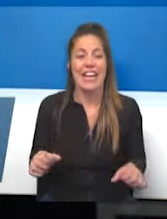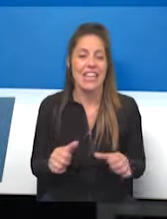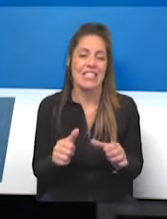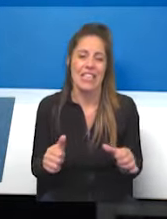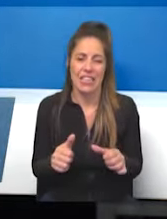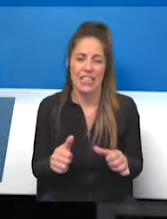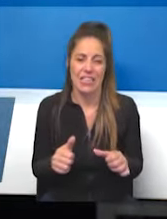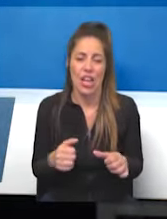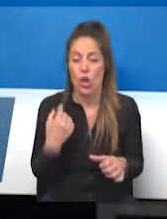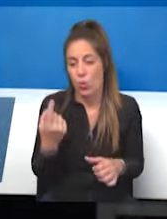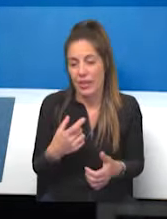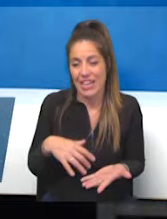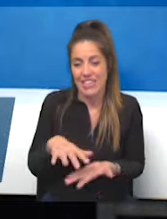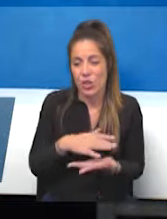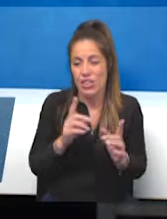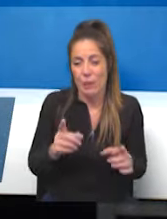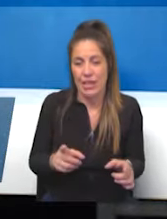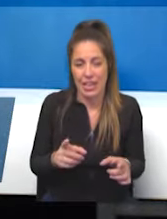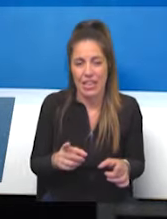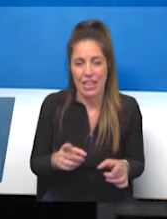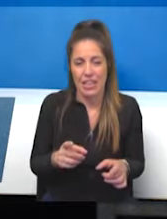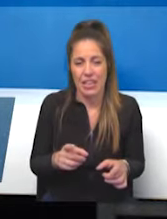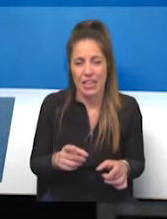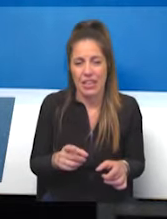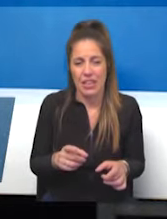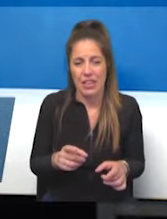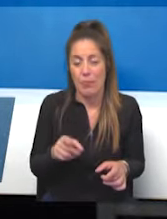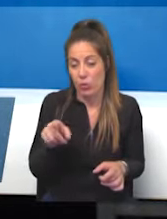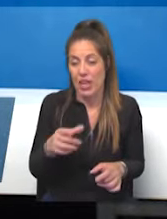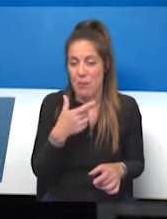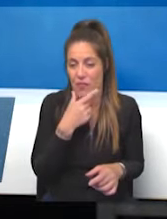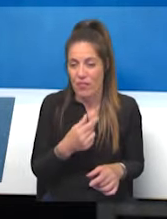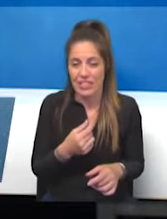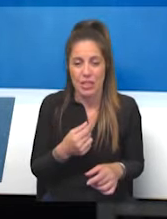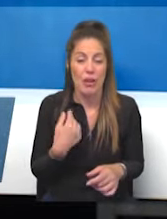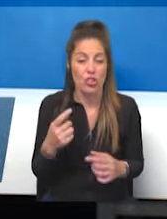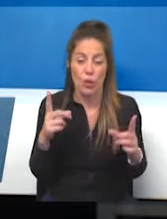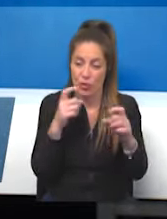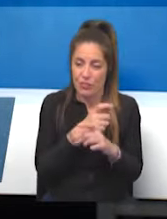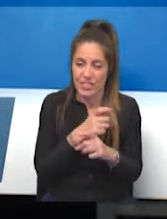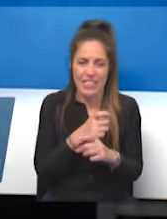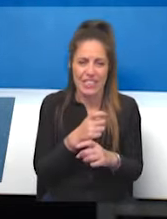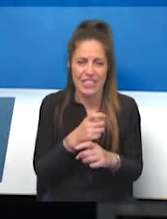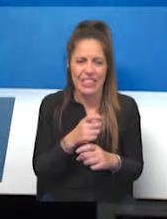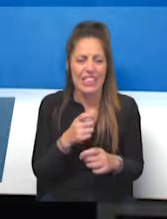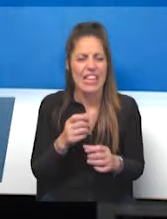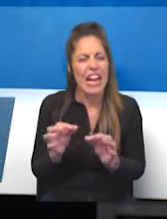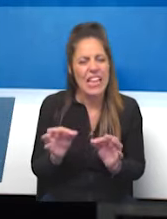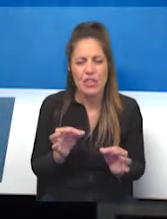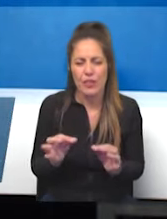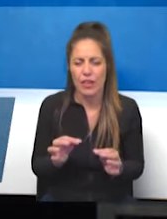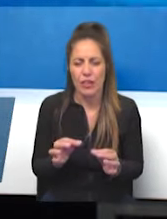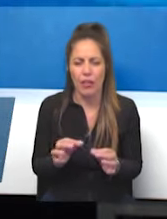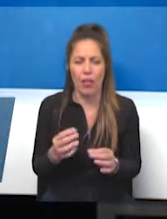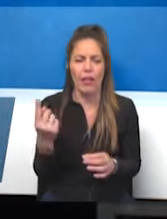y nuestra condición tal vez si es los politólogos por el más fácil es muy difícil sería calibrar lo